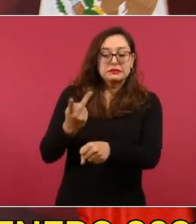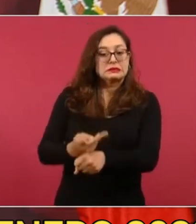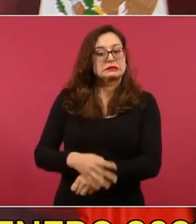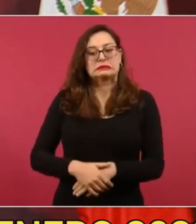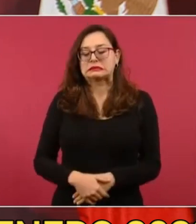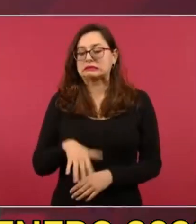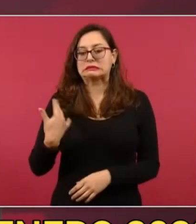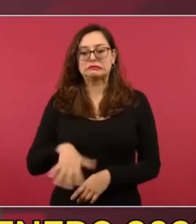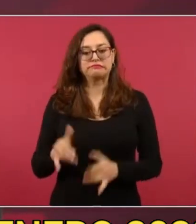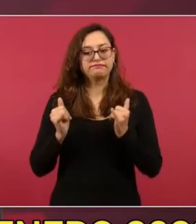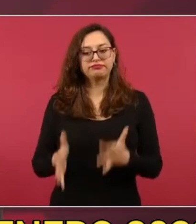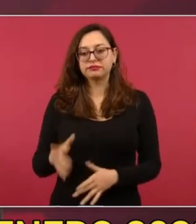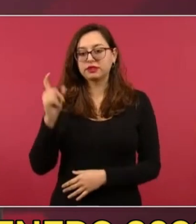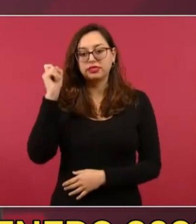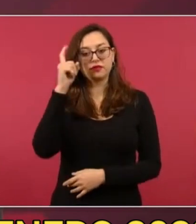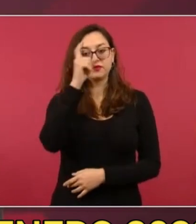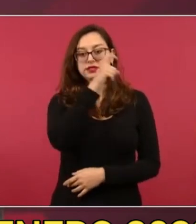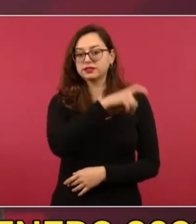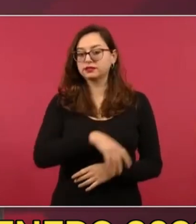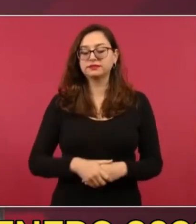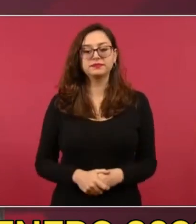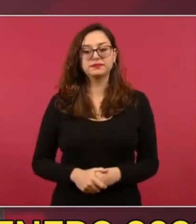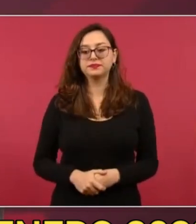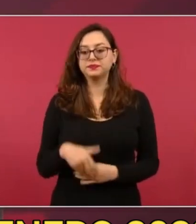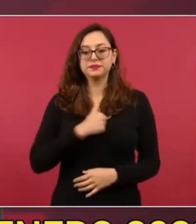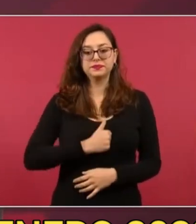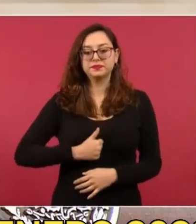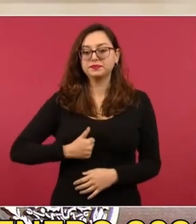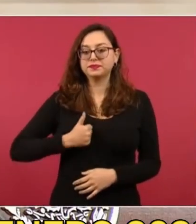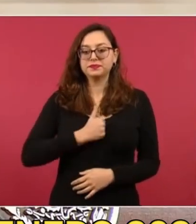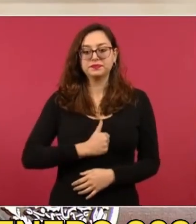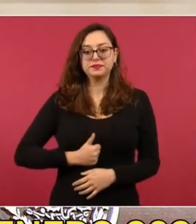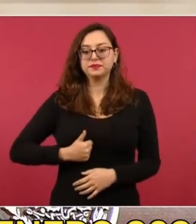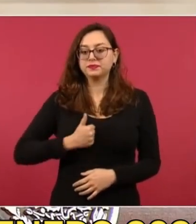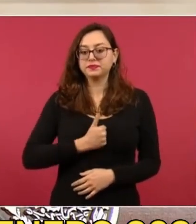difícil la situación, muy lamentable lo que está sucediendo.